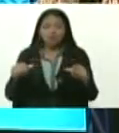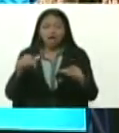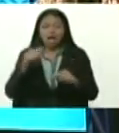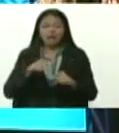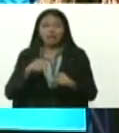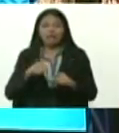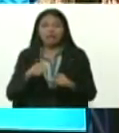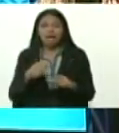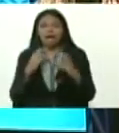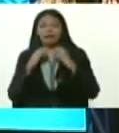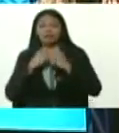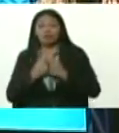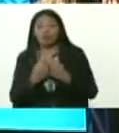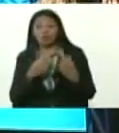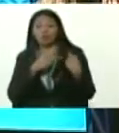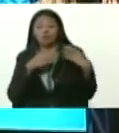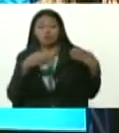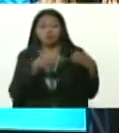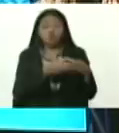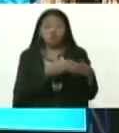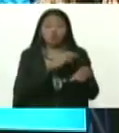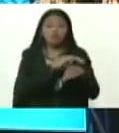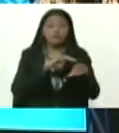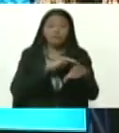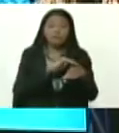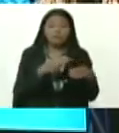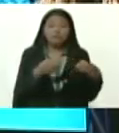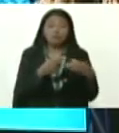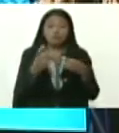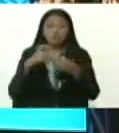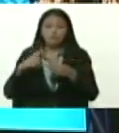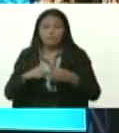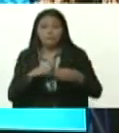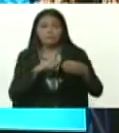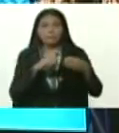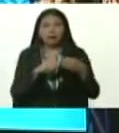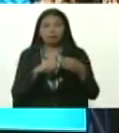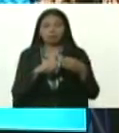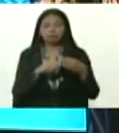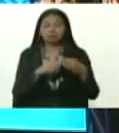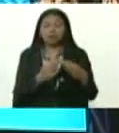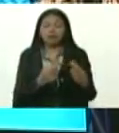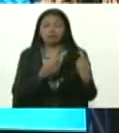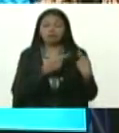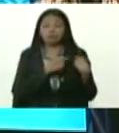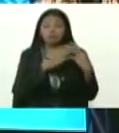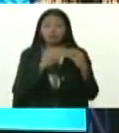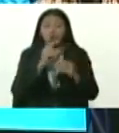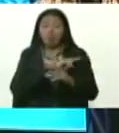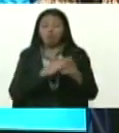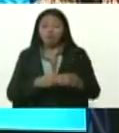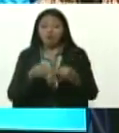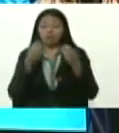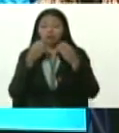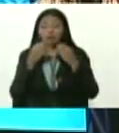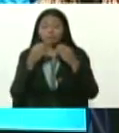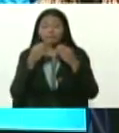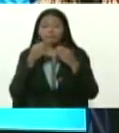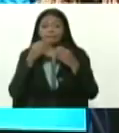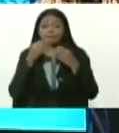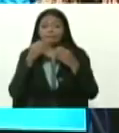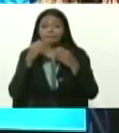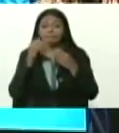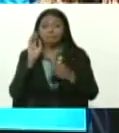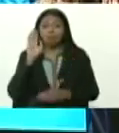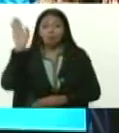social, Aristóbulo. Y su equipo de ministros, ministras y todo el poder popular. Porque sin pueblo